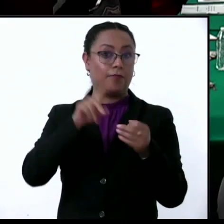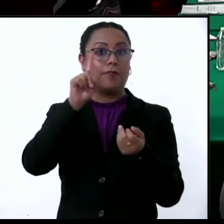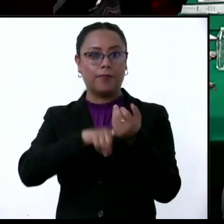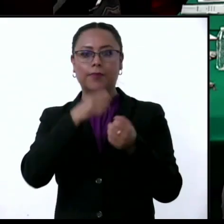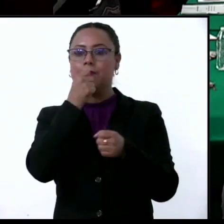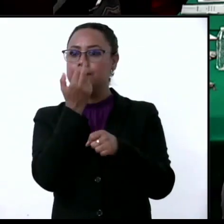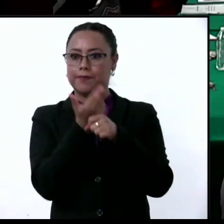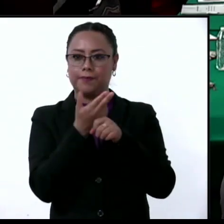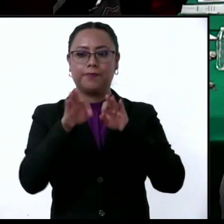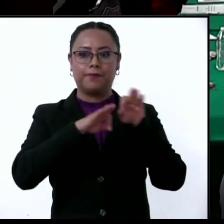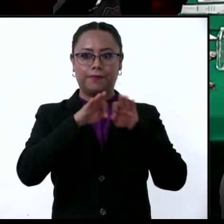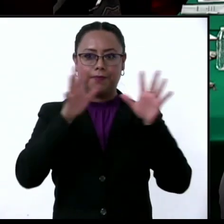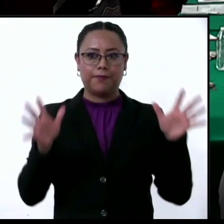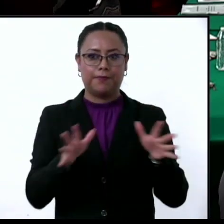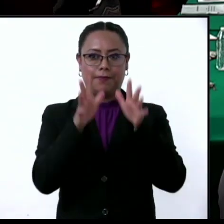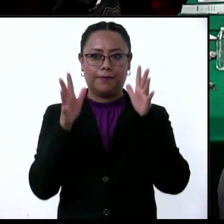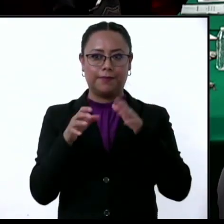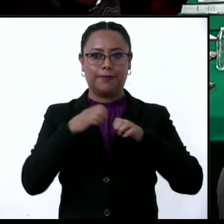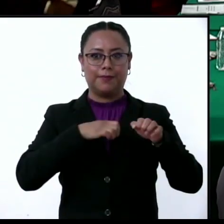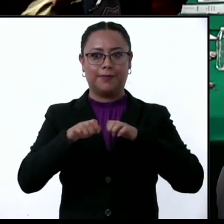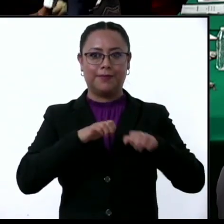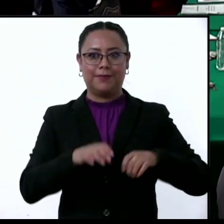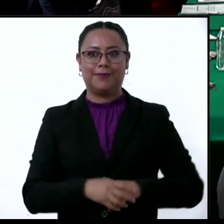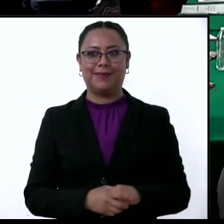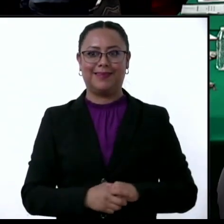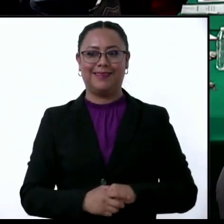del Trabajo y Fomento al Empleo.